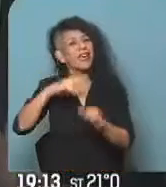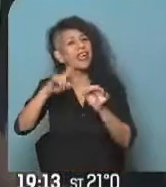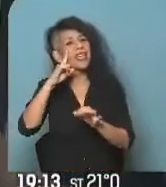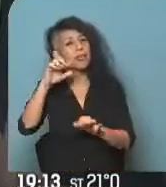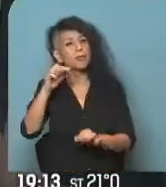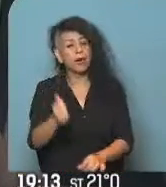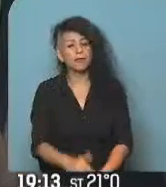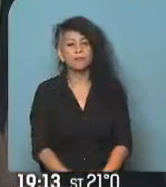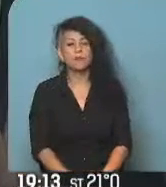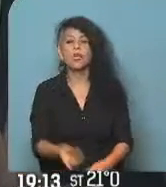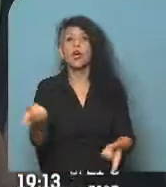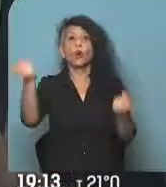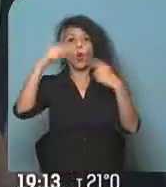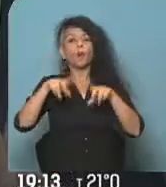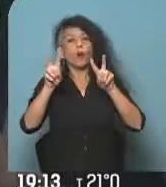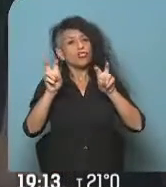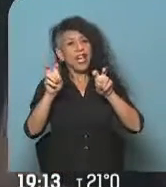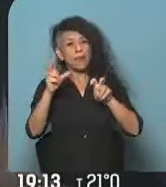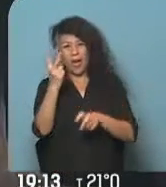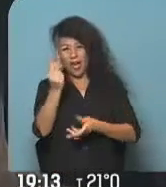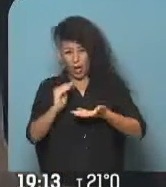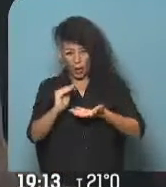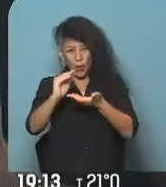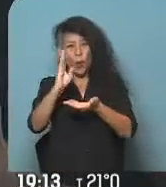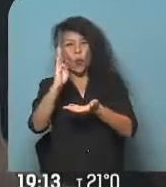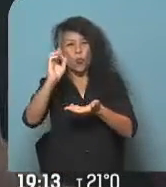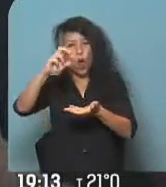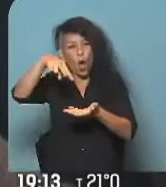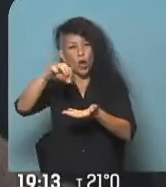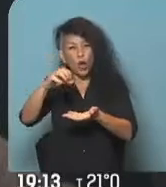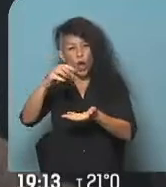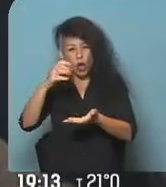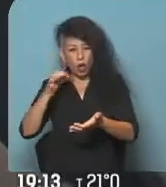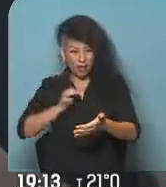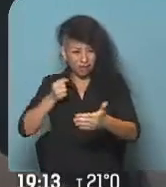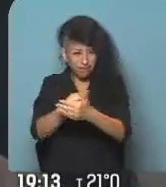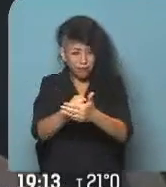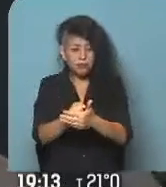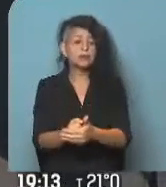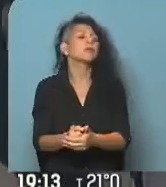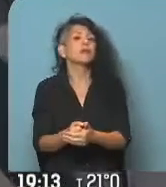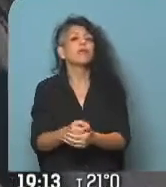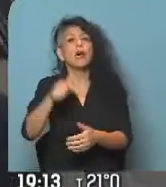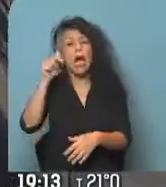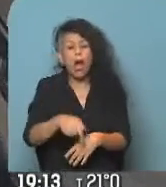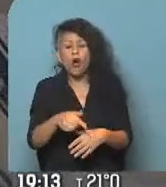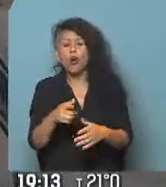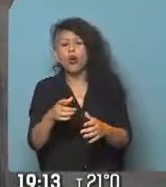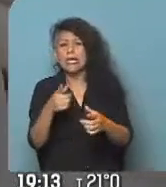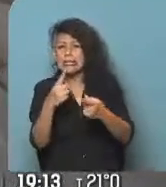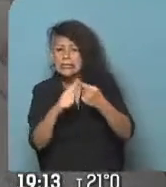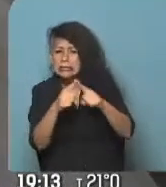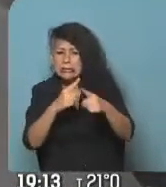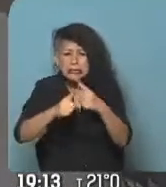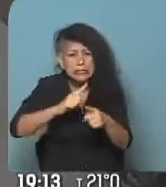Volvemos al tema del bono del fin de año. ¿Cómo está la situación por ahora? Hay un borrador ya en la Secretaría Legal y Técnica. Lo están definiendo el